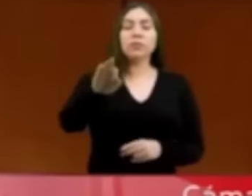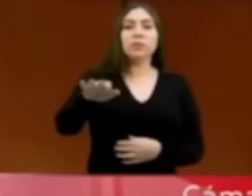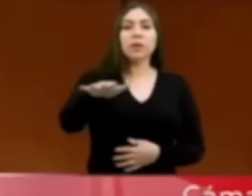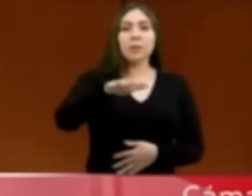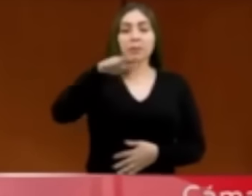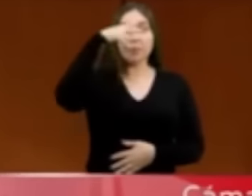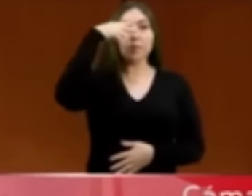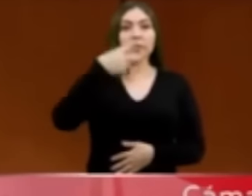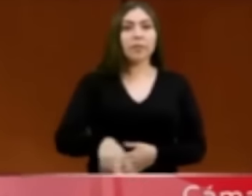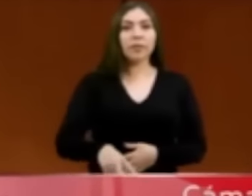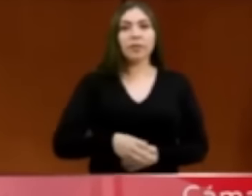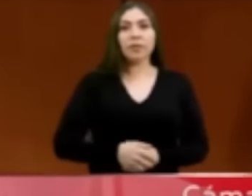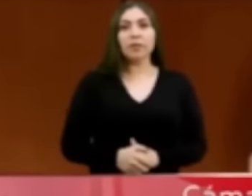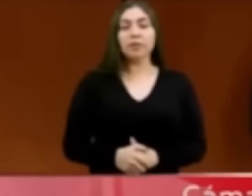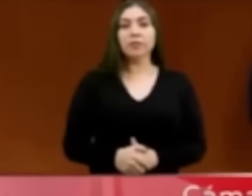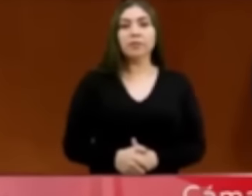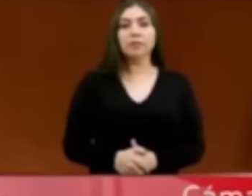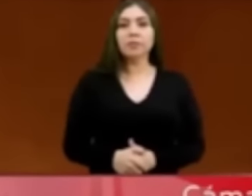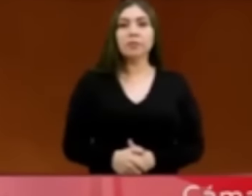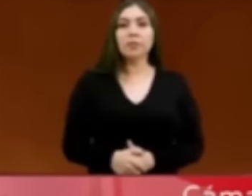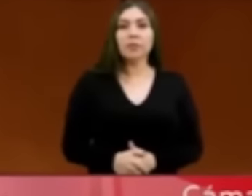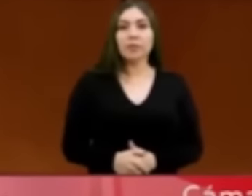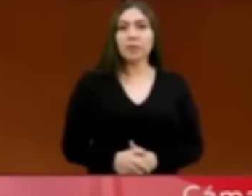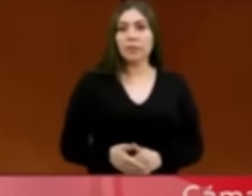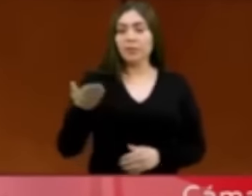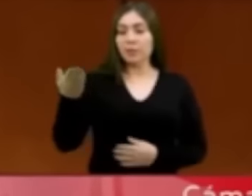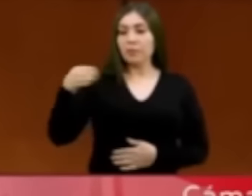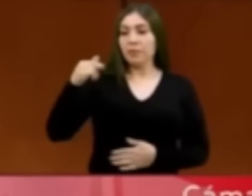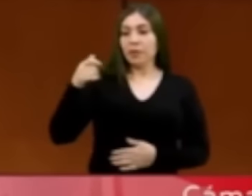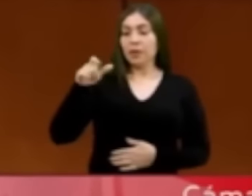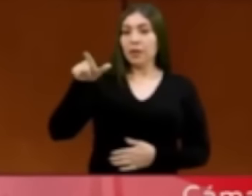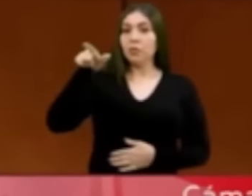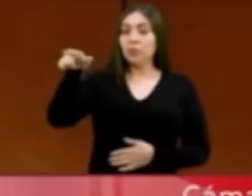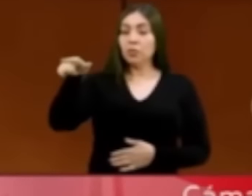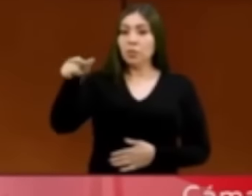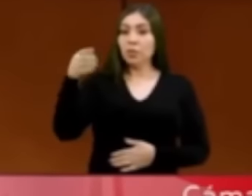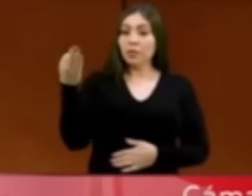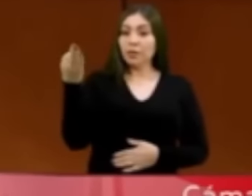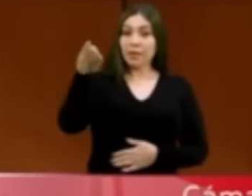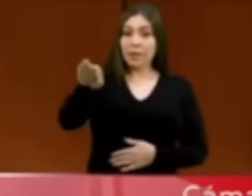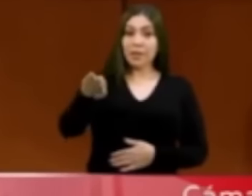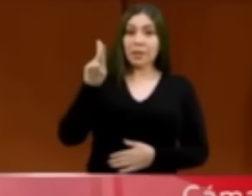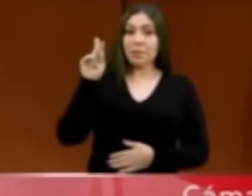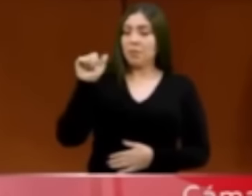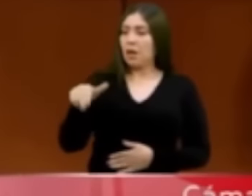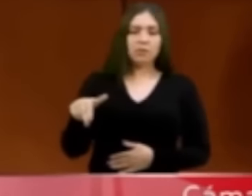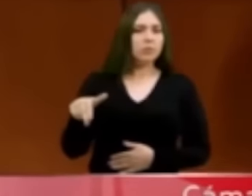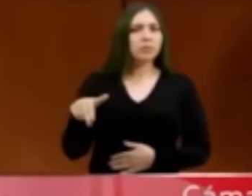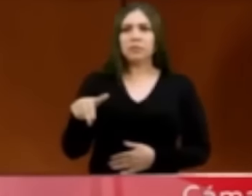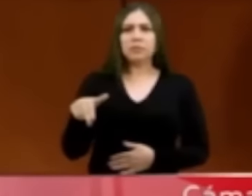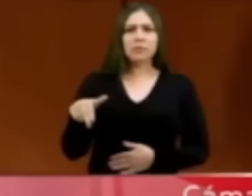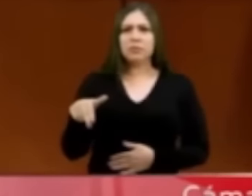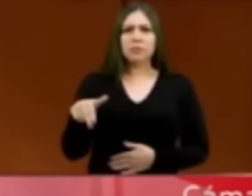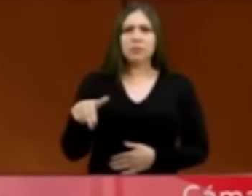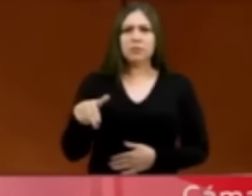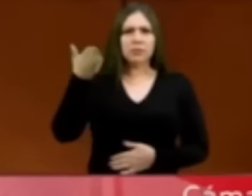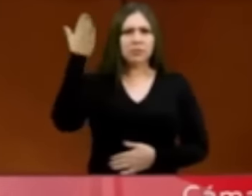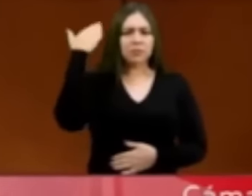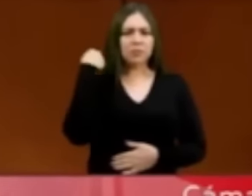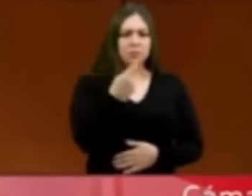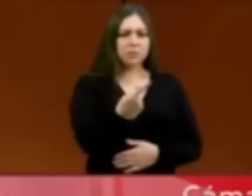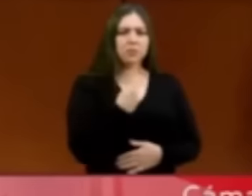México. Miguel, no estás traicionando al PAN. De hecho, tú y yo éramos diputados